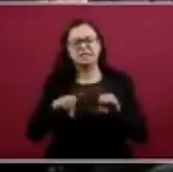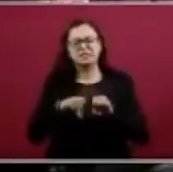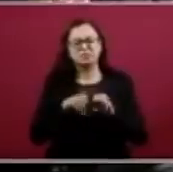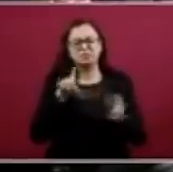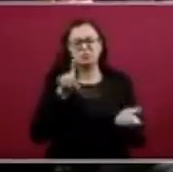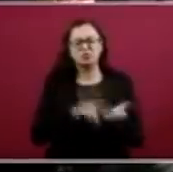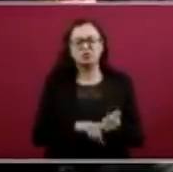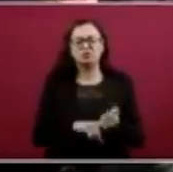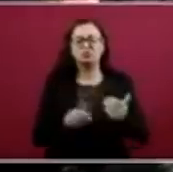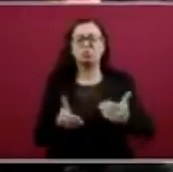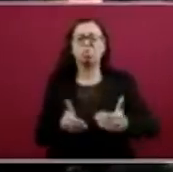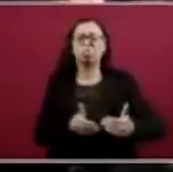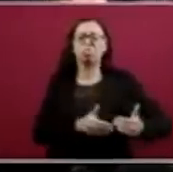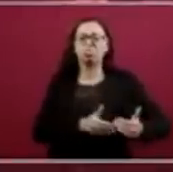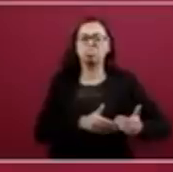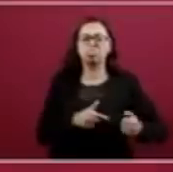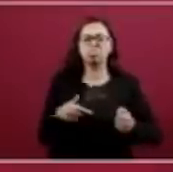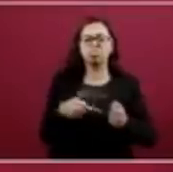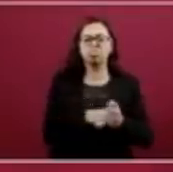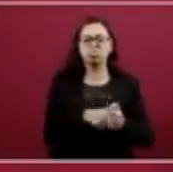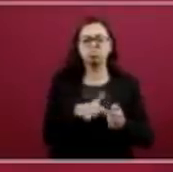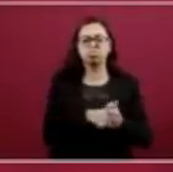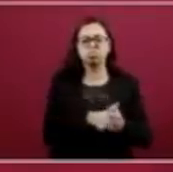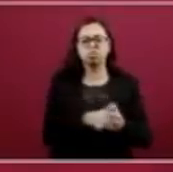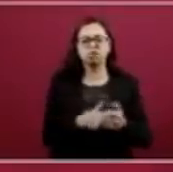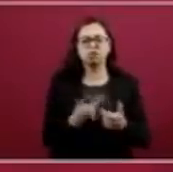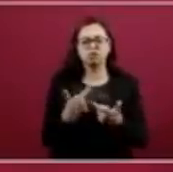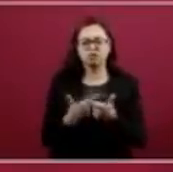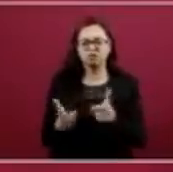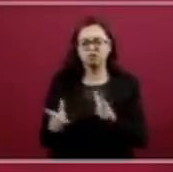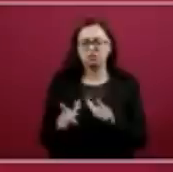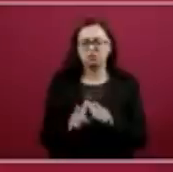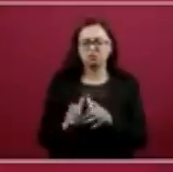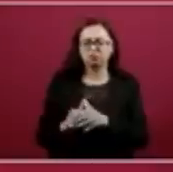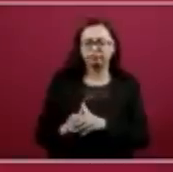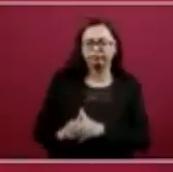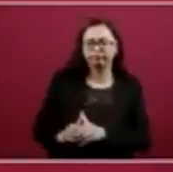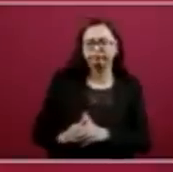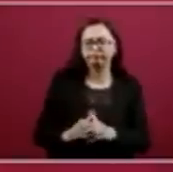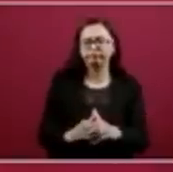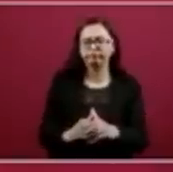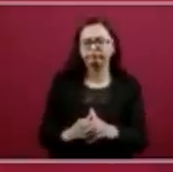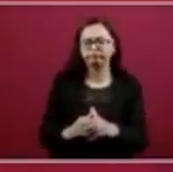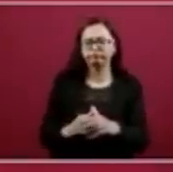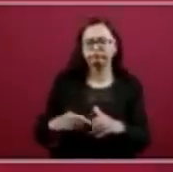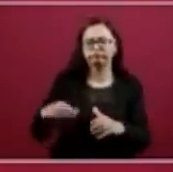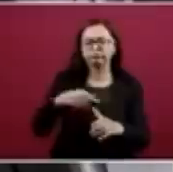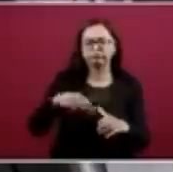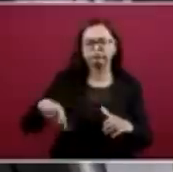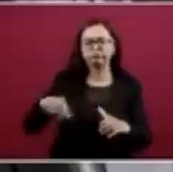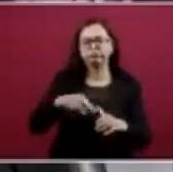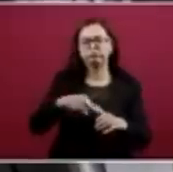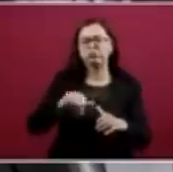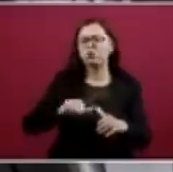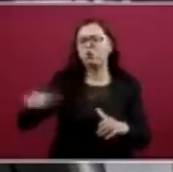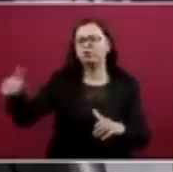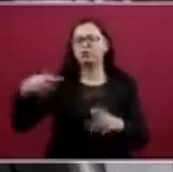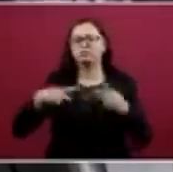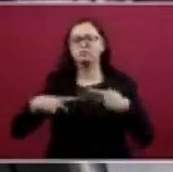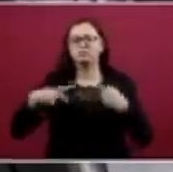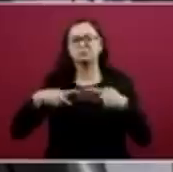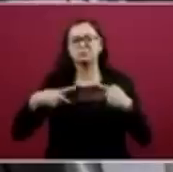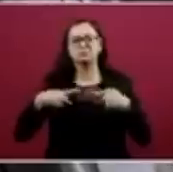pues muy de ellos, que entran en bloque, que entran en grupo, y eso le robó a